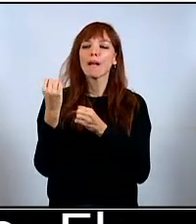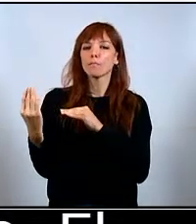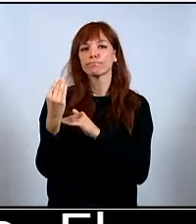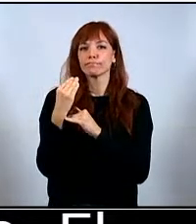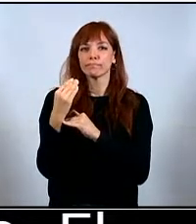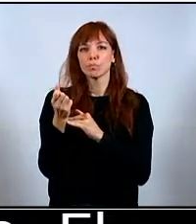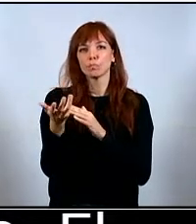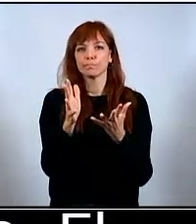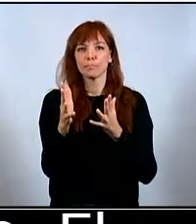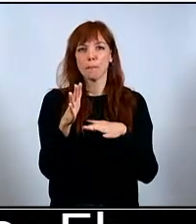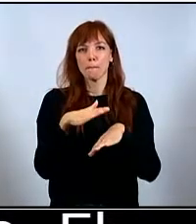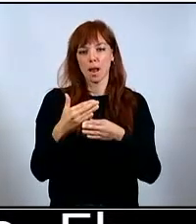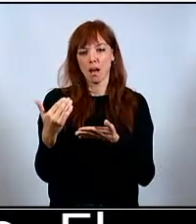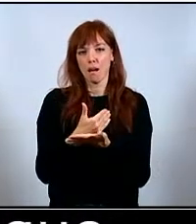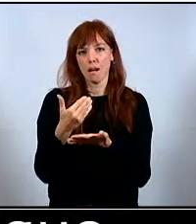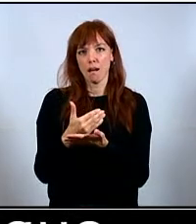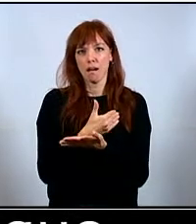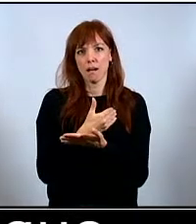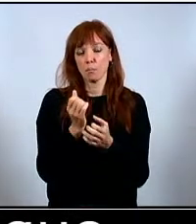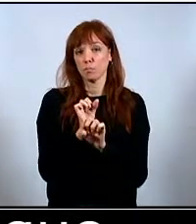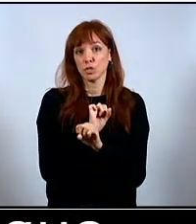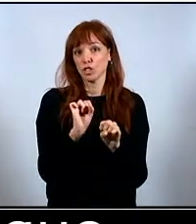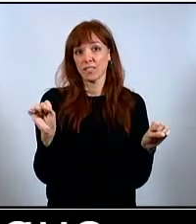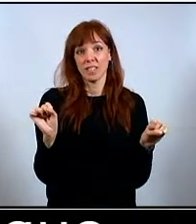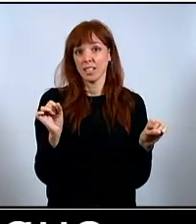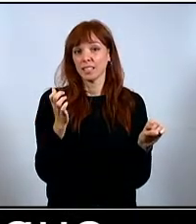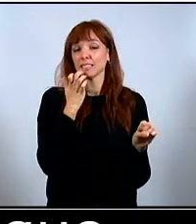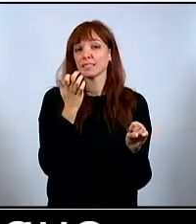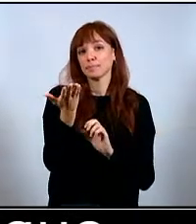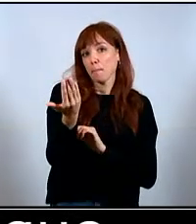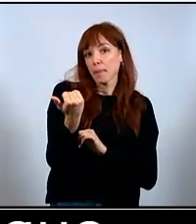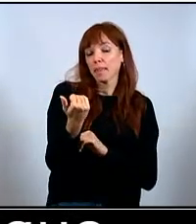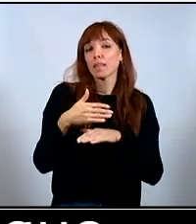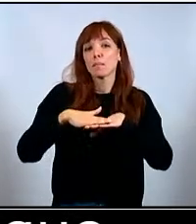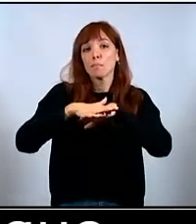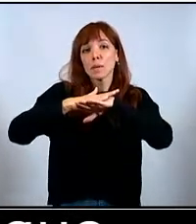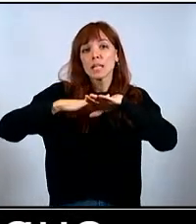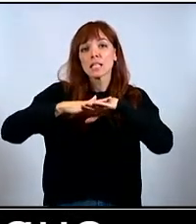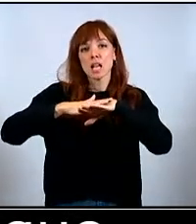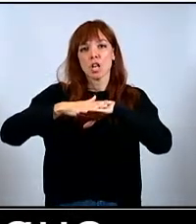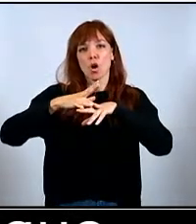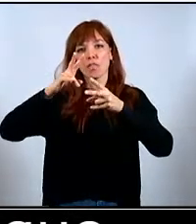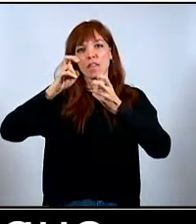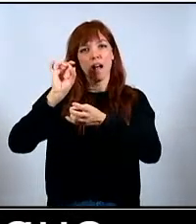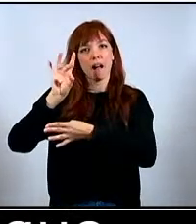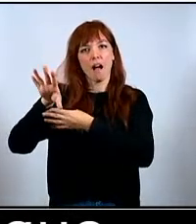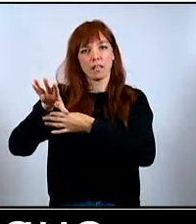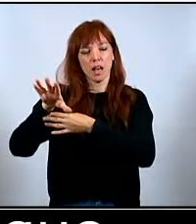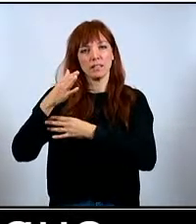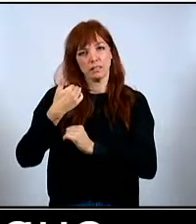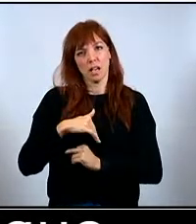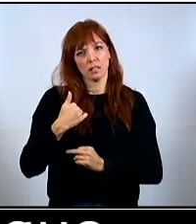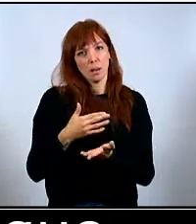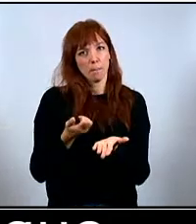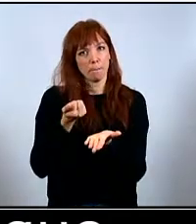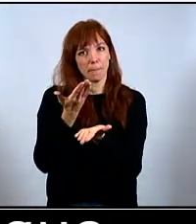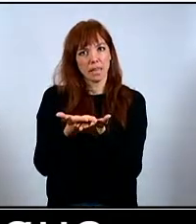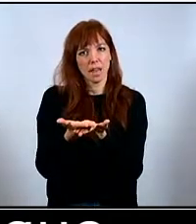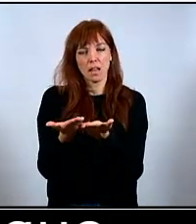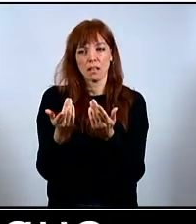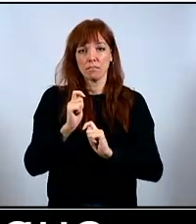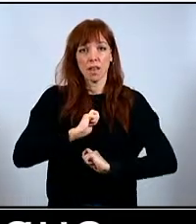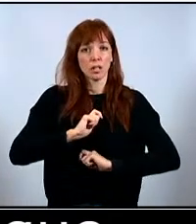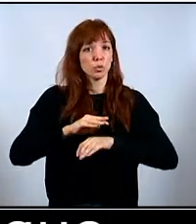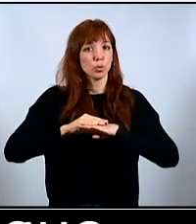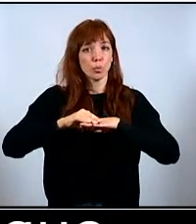los ingresos. Es imposible, se le ha requerido al Ministerio de Hacienda por carta que nos dieran una solución,